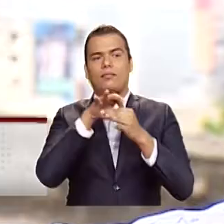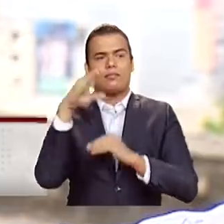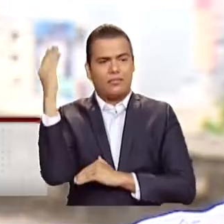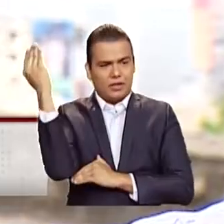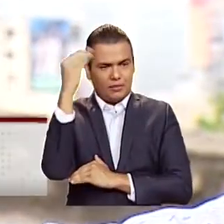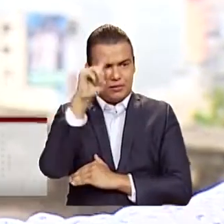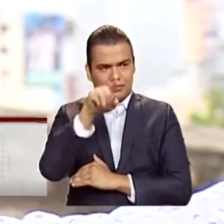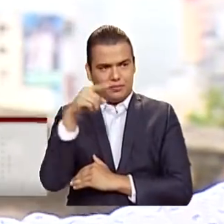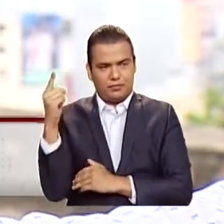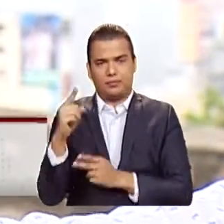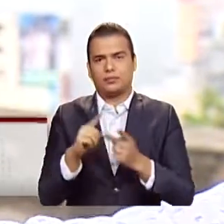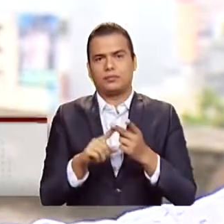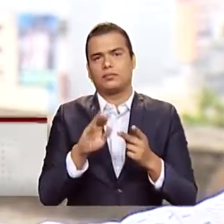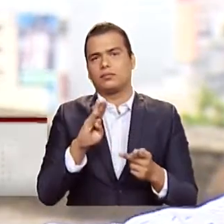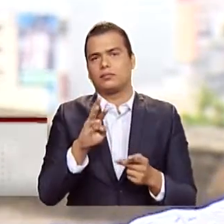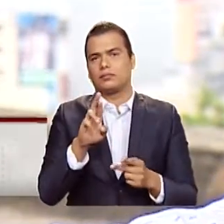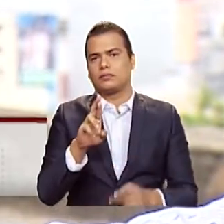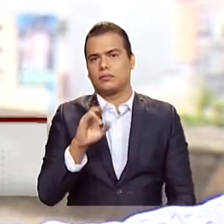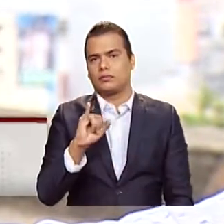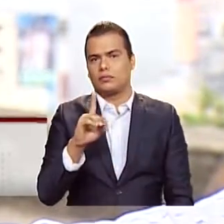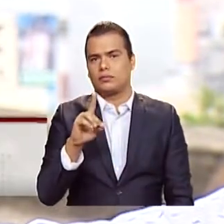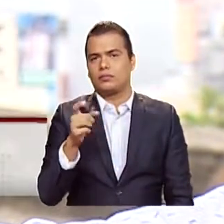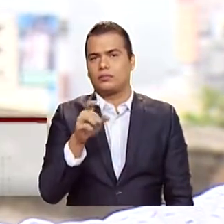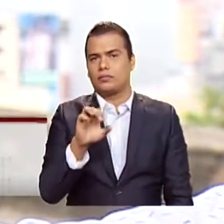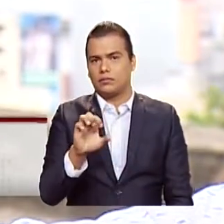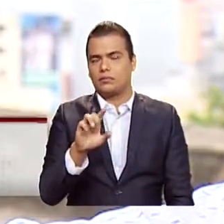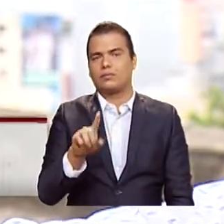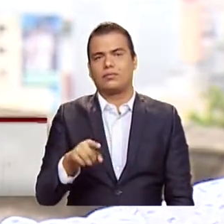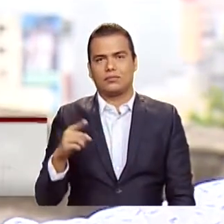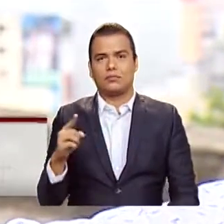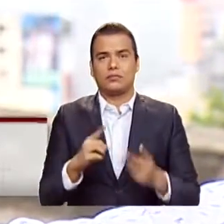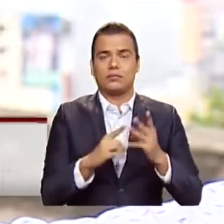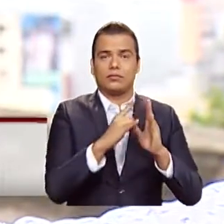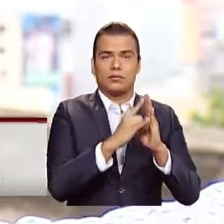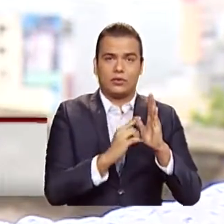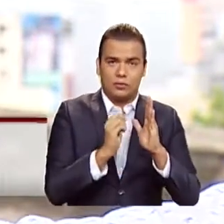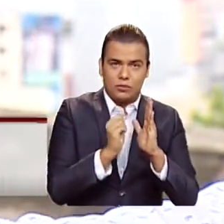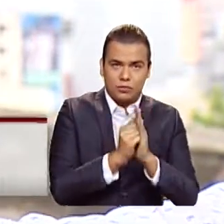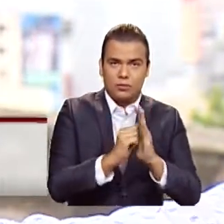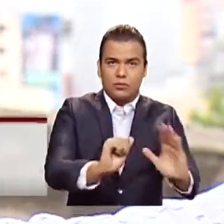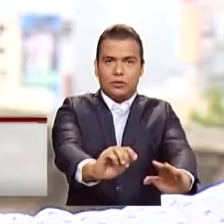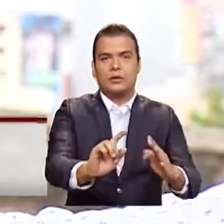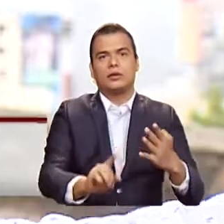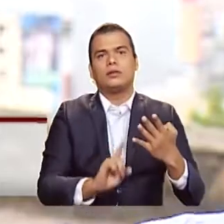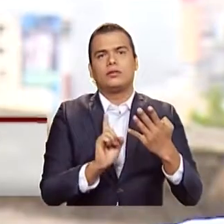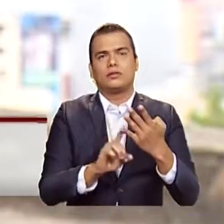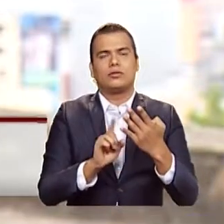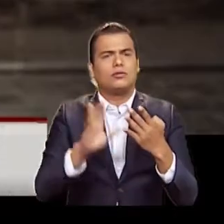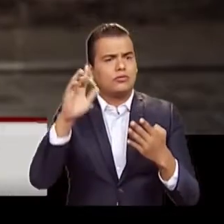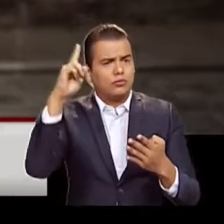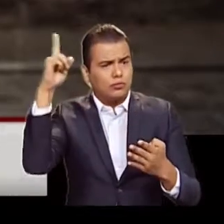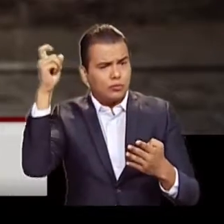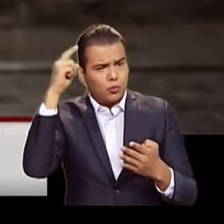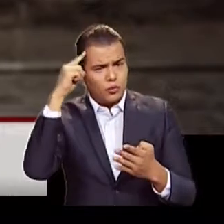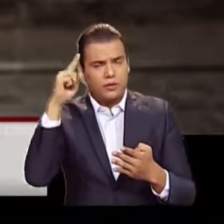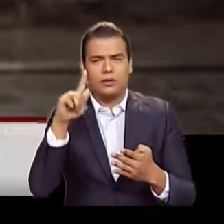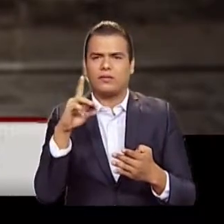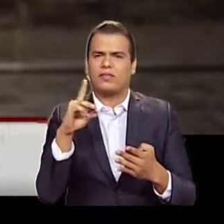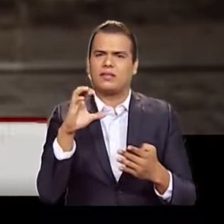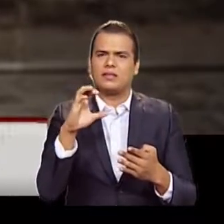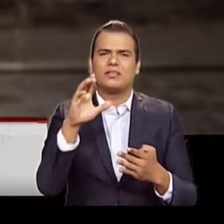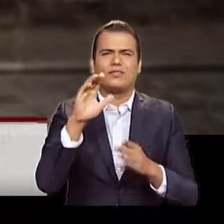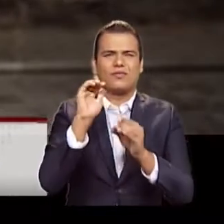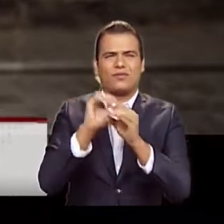Bryce Entertainment, también encontramos la Universidad Autónoma Occidente, también hay fondos públicos, el FDC, Mincultura, bueno,